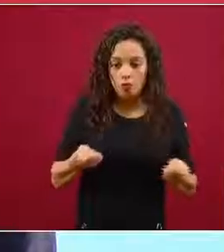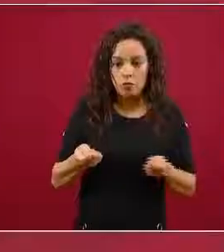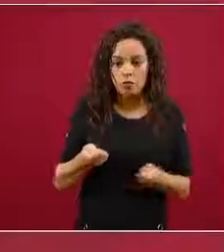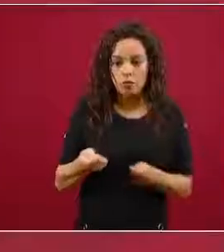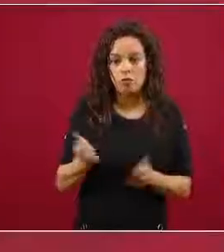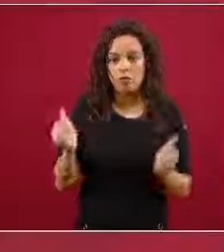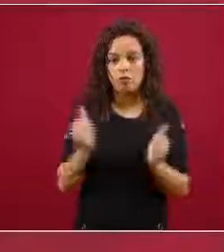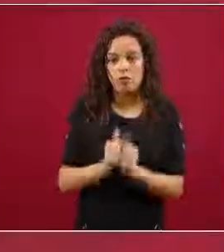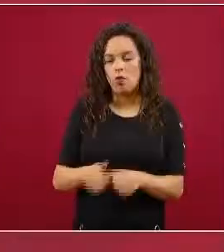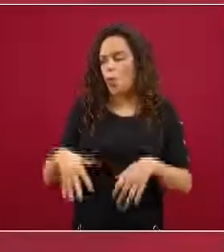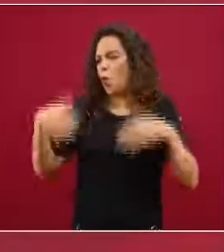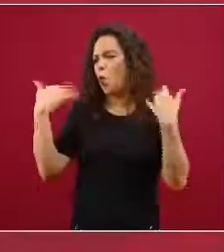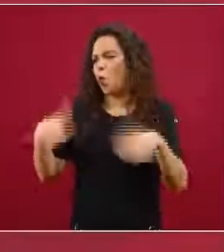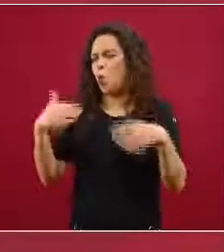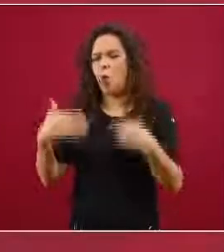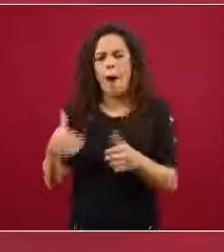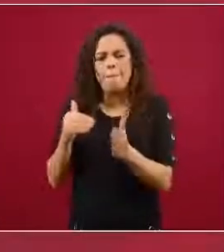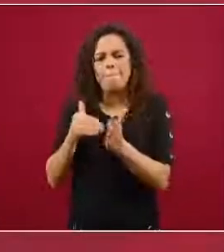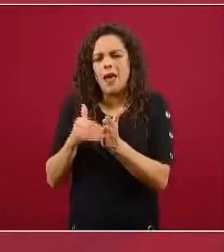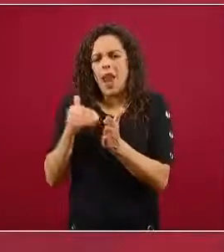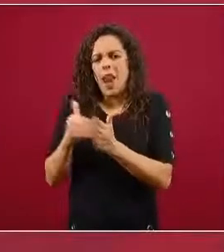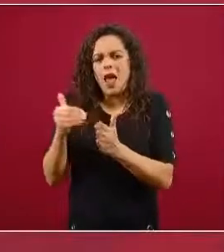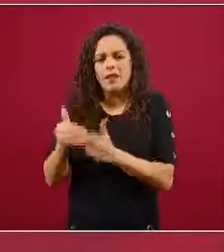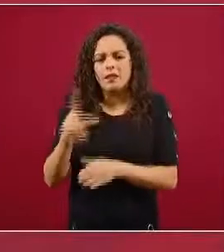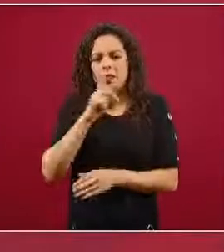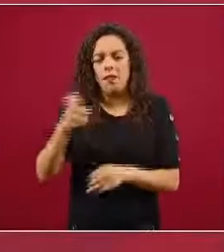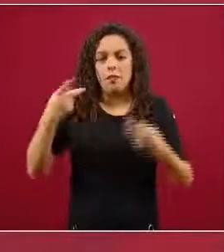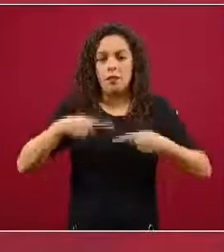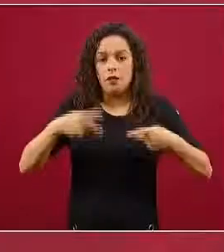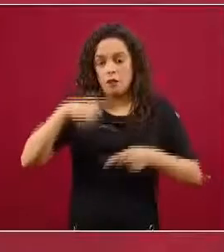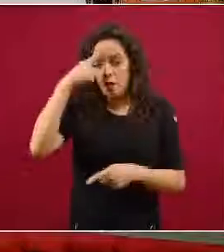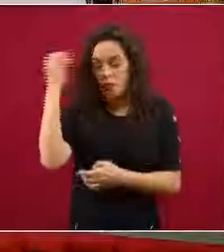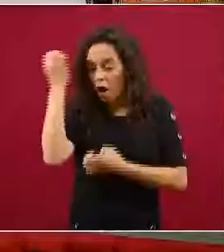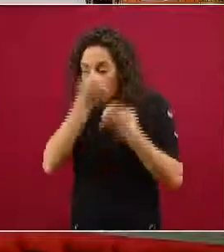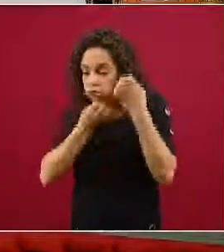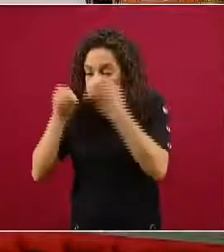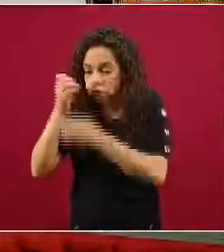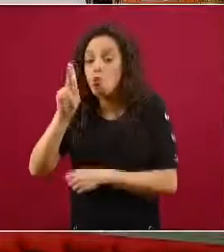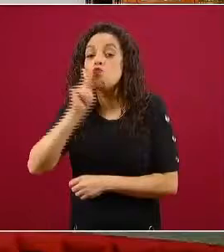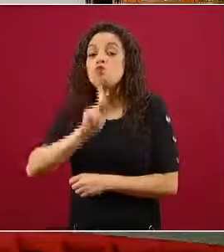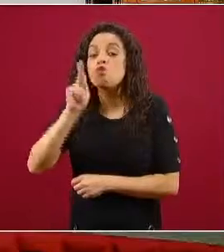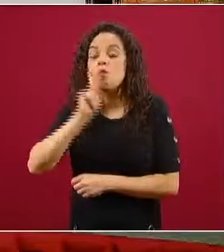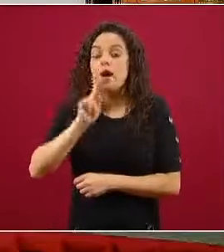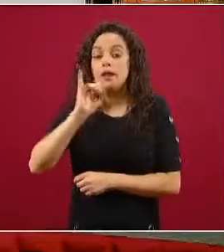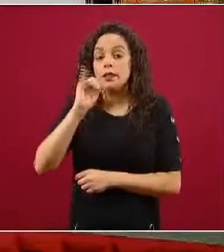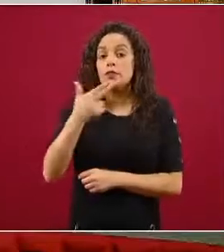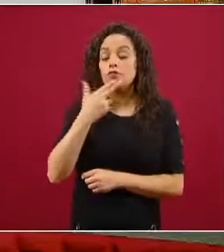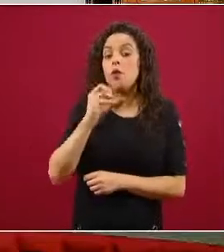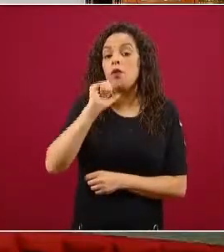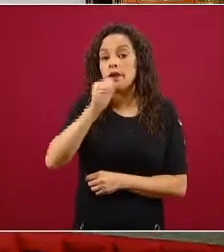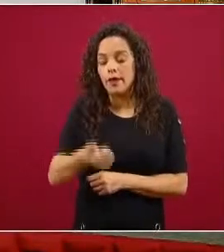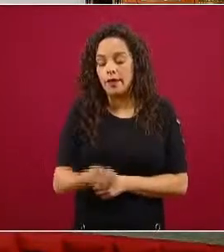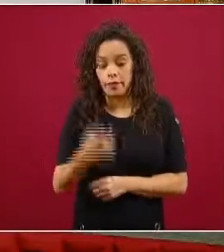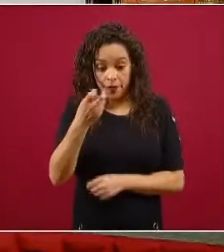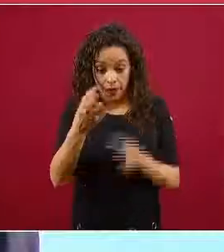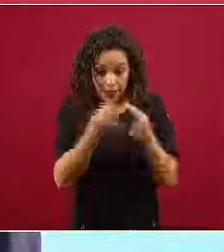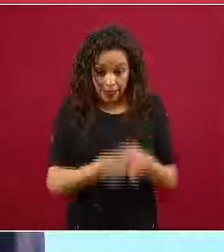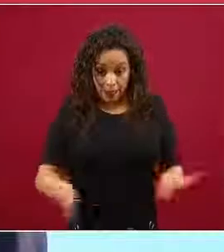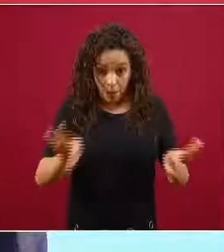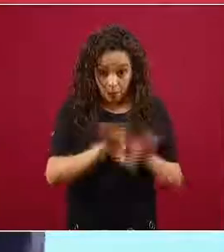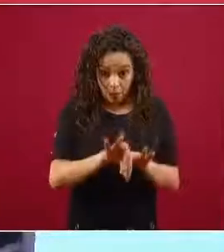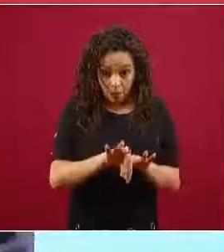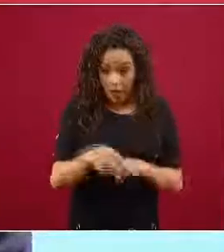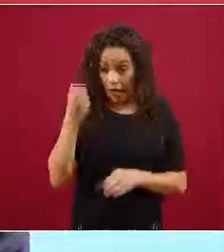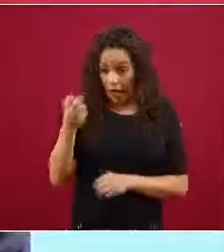de sujetos en experimentación. Y es importante que desde esta etapa, en la que todavía